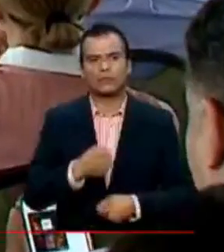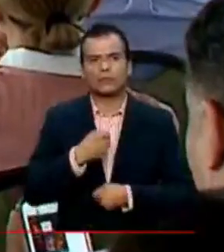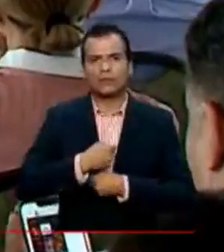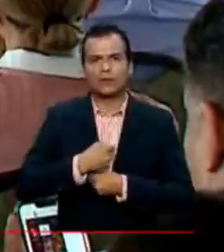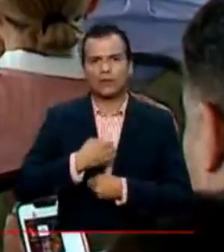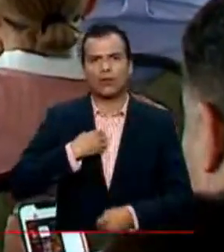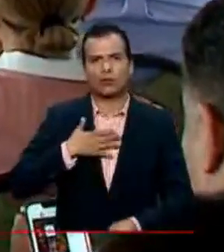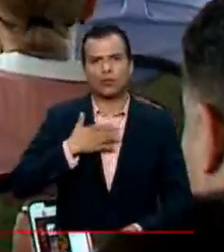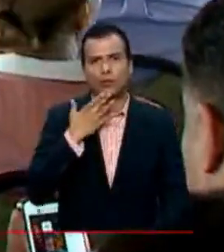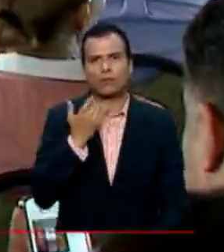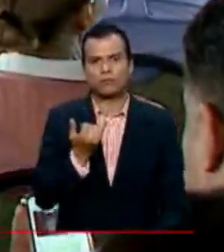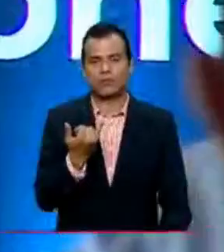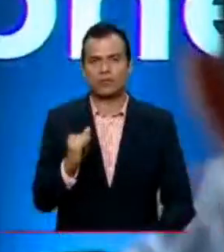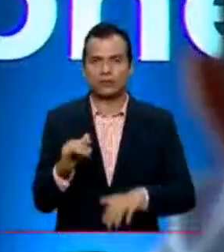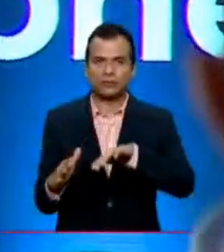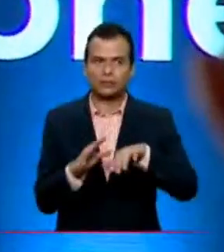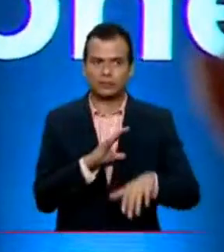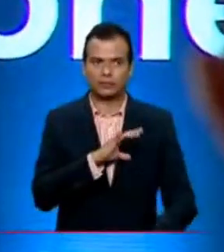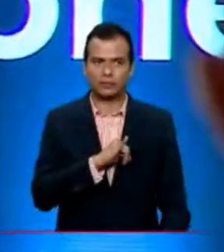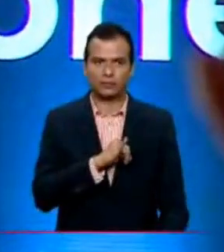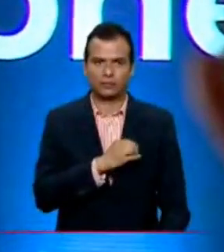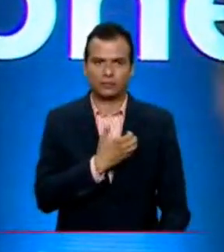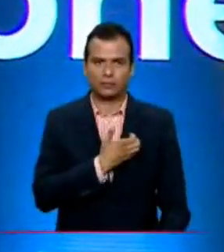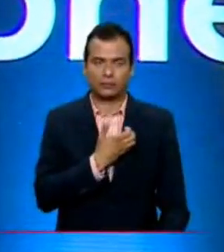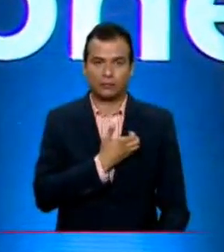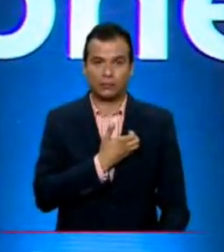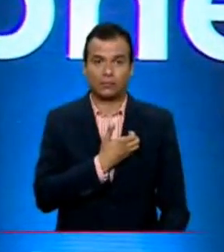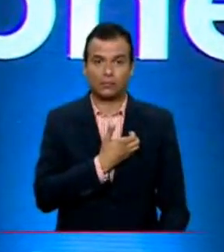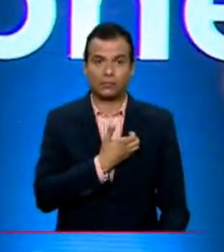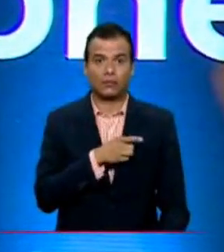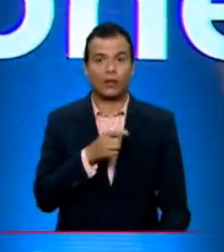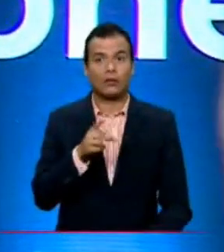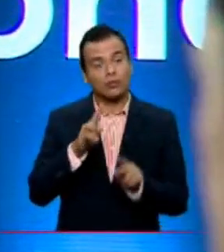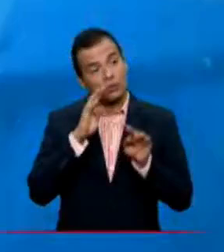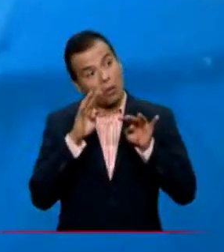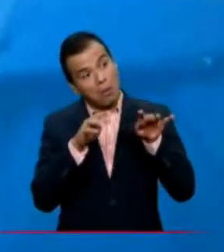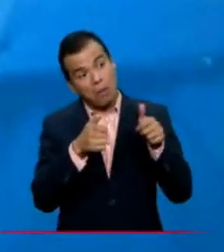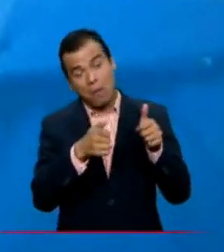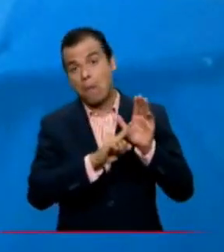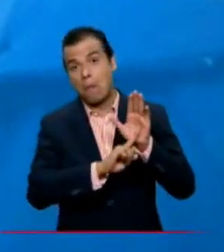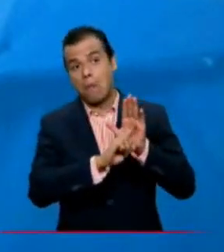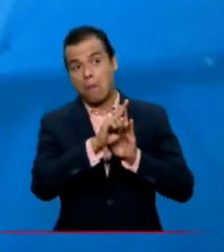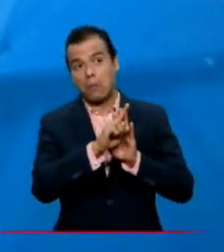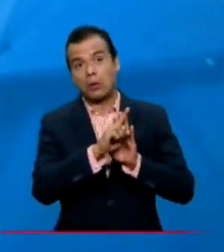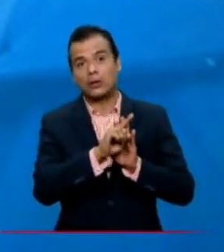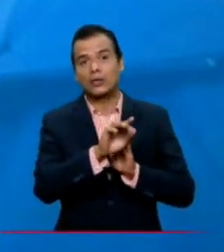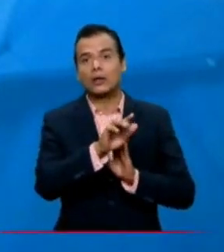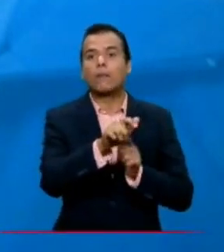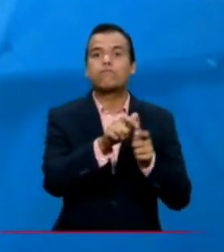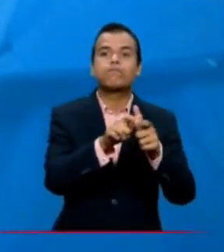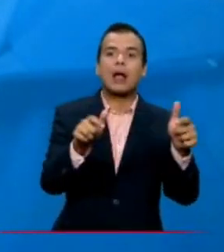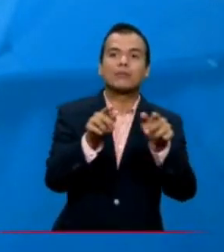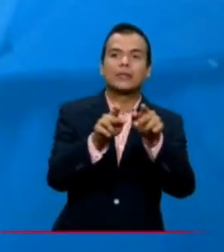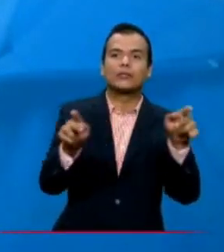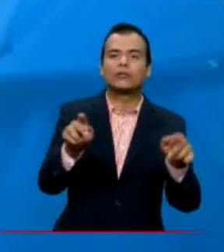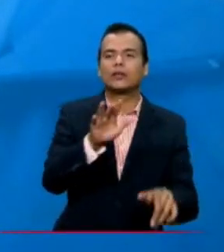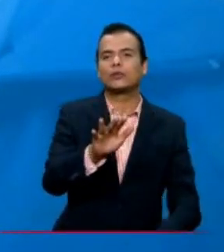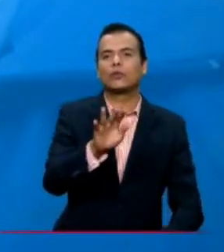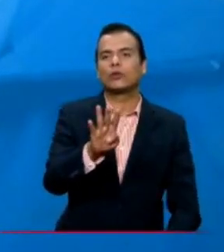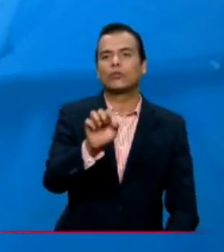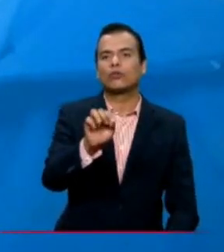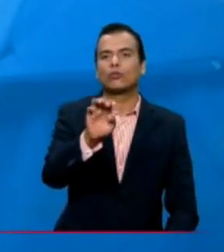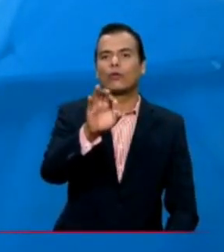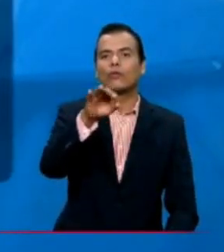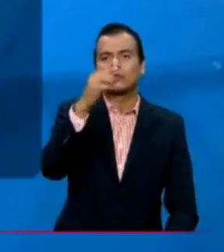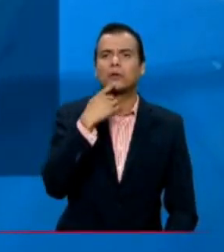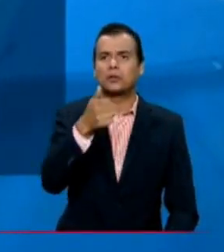la favorabilidad del alcalde de Cali, Alejandro. Todo según la más reciente encuesta de la firma Guarumo. El 54,9% de los